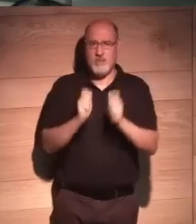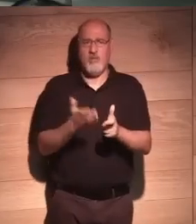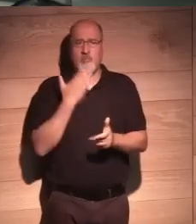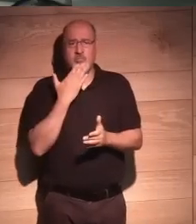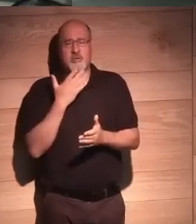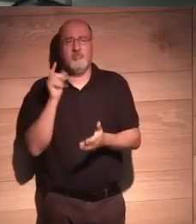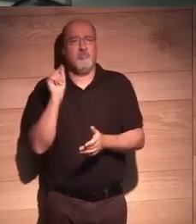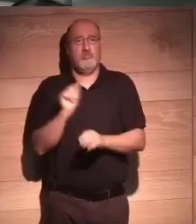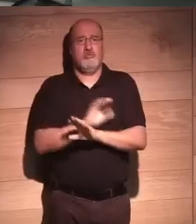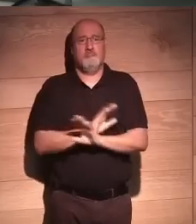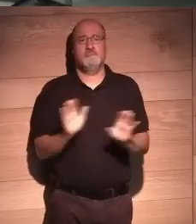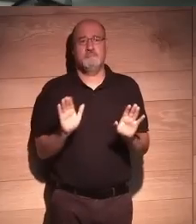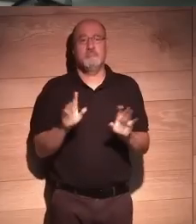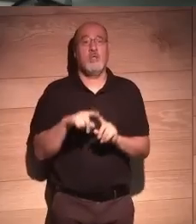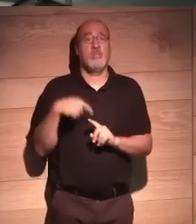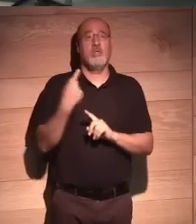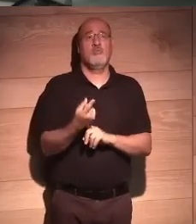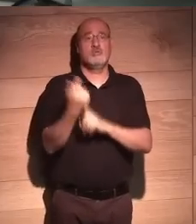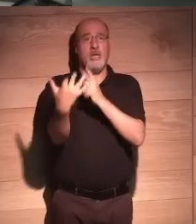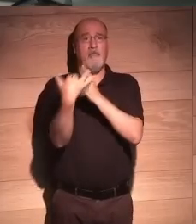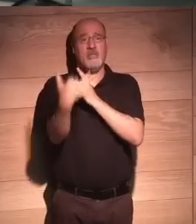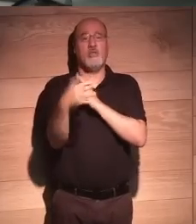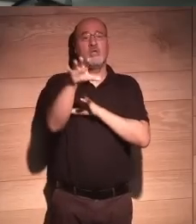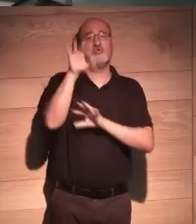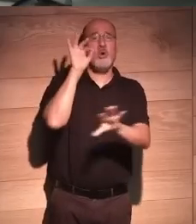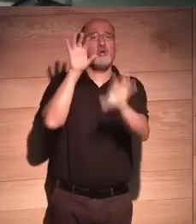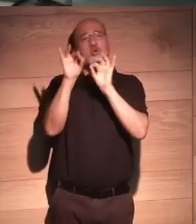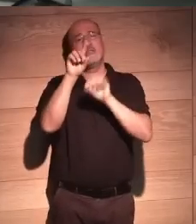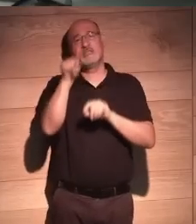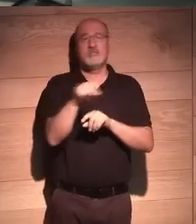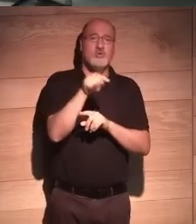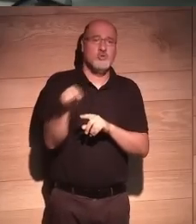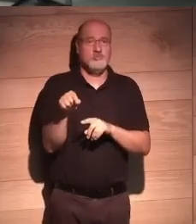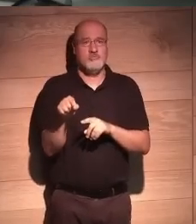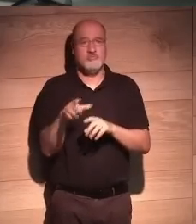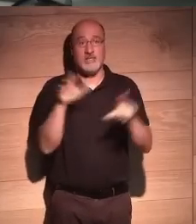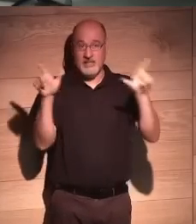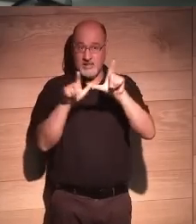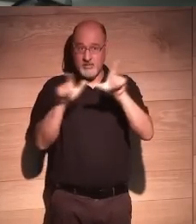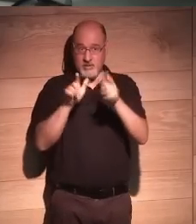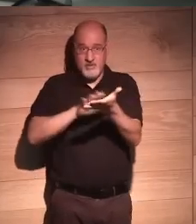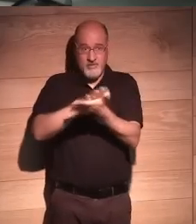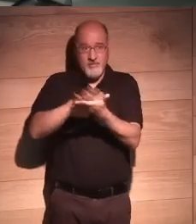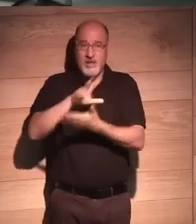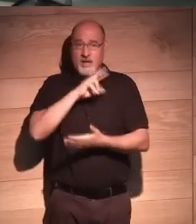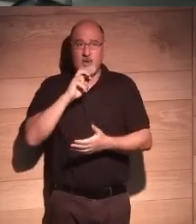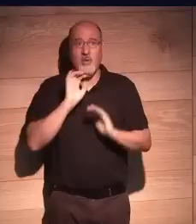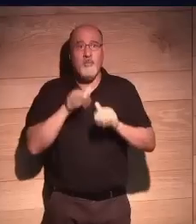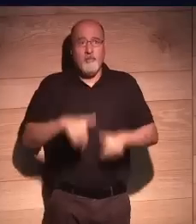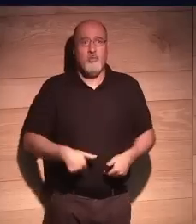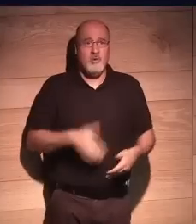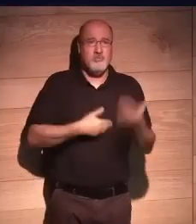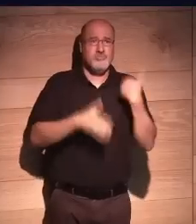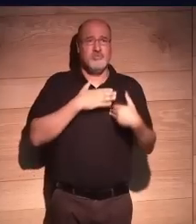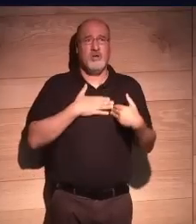tiene por qué ser otra cosa. El espectador luego podrá elegir o no podrá elegir. Pero si ya hacemos una televisión que transmita valores, volvemos a Crónicas de